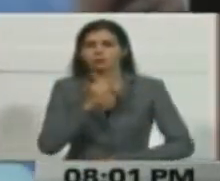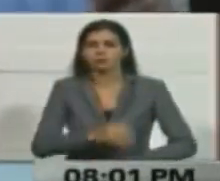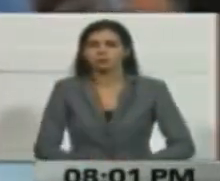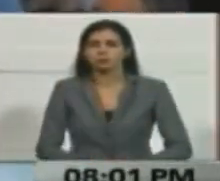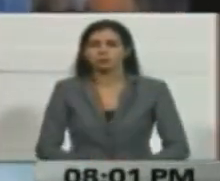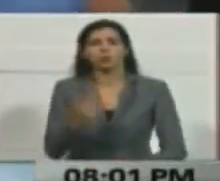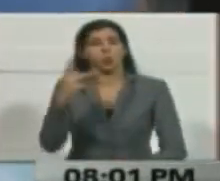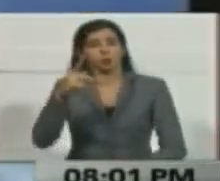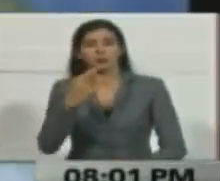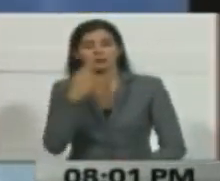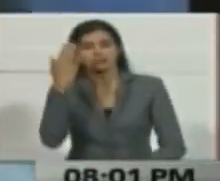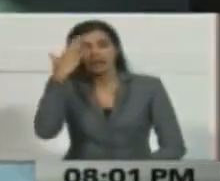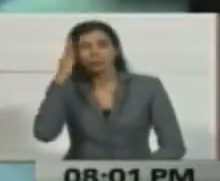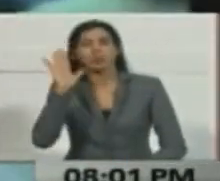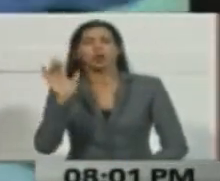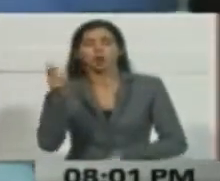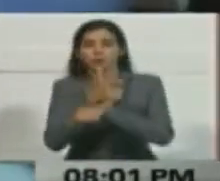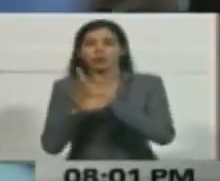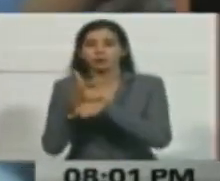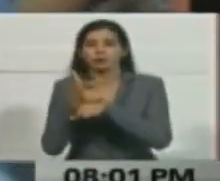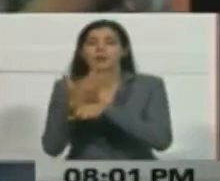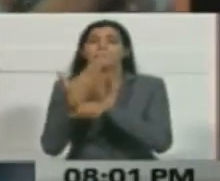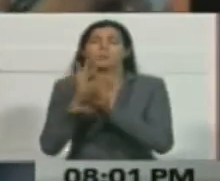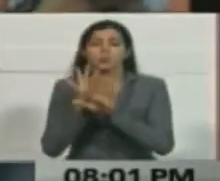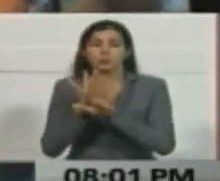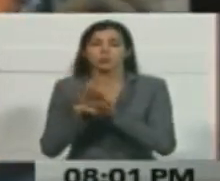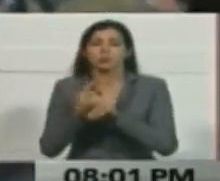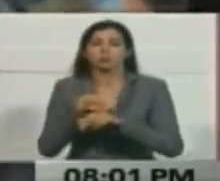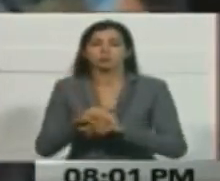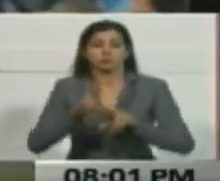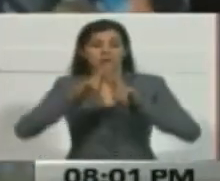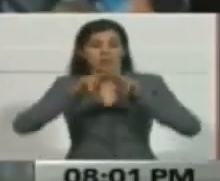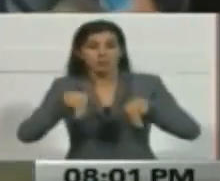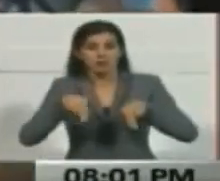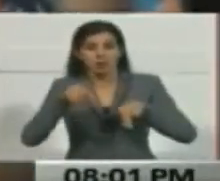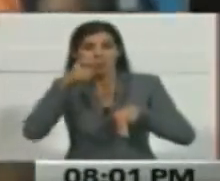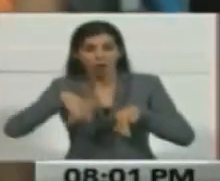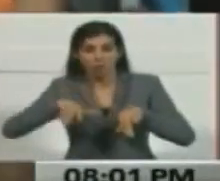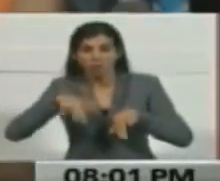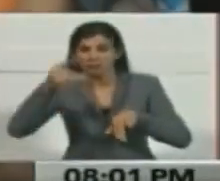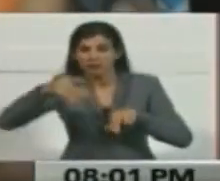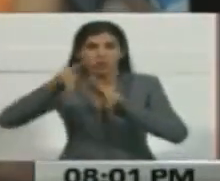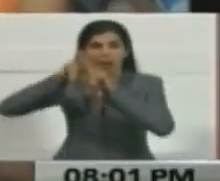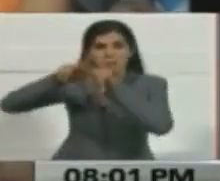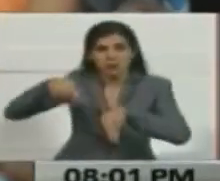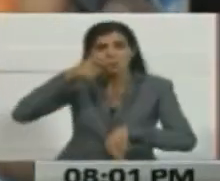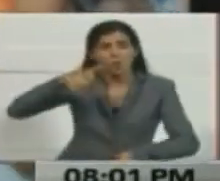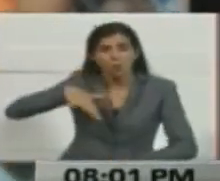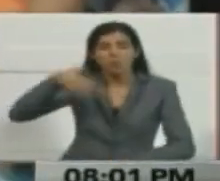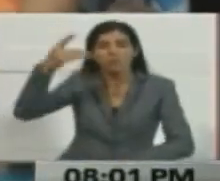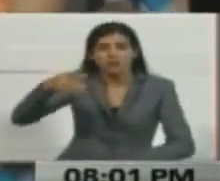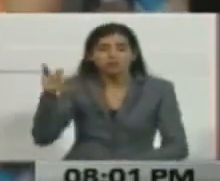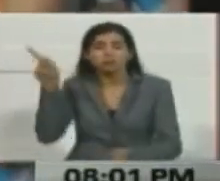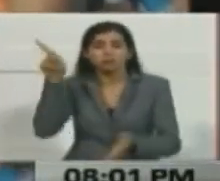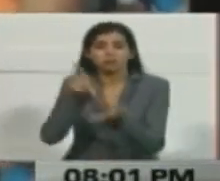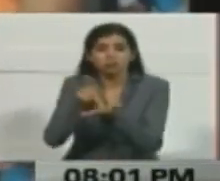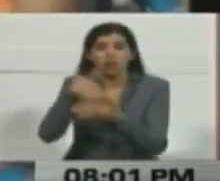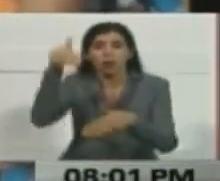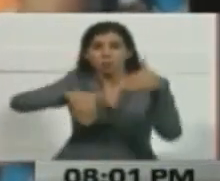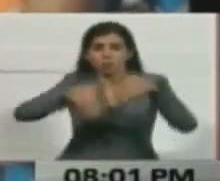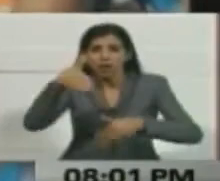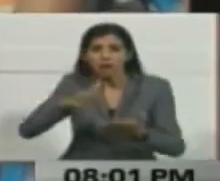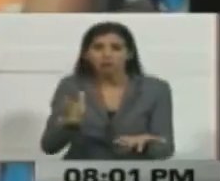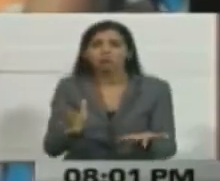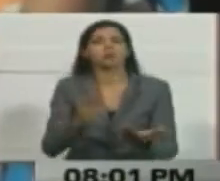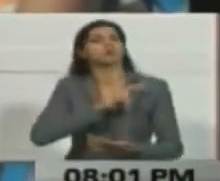es que el gobierno, si elimina el derecho del pueblo de poder revocar a Maduro este año, nosotros estaríamos